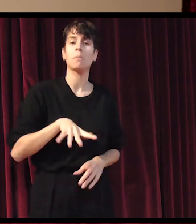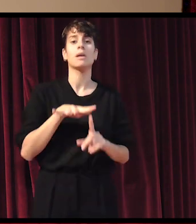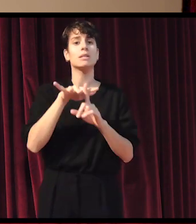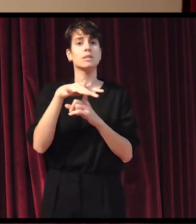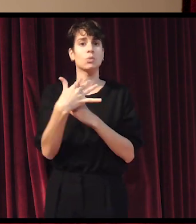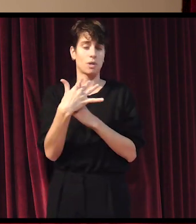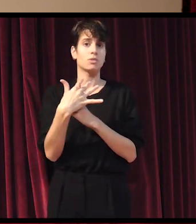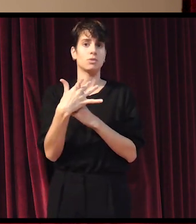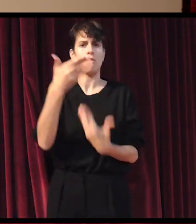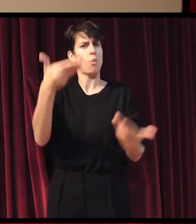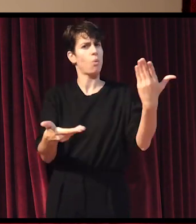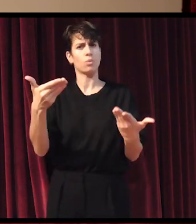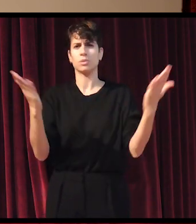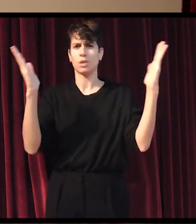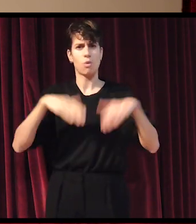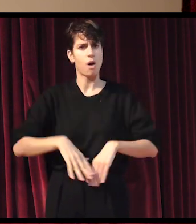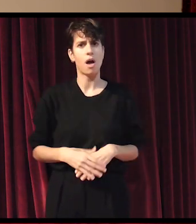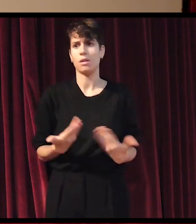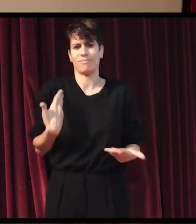esta situación tan injusta e inexplicable.